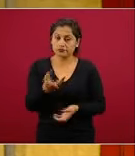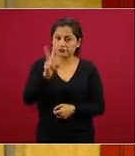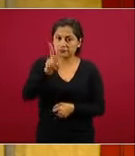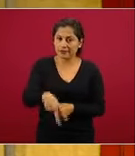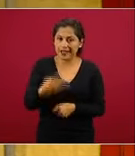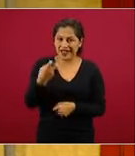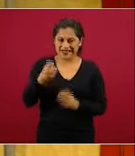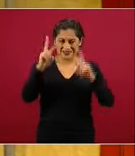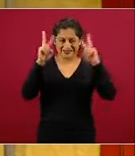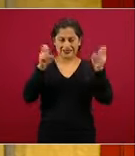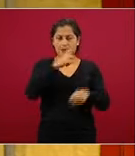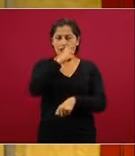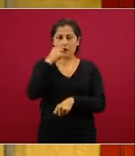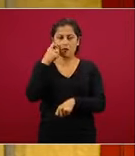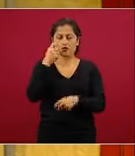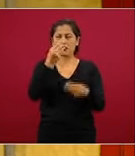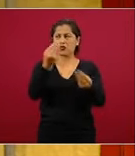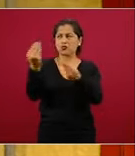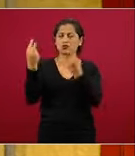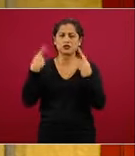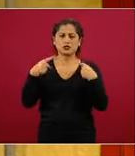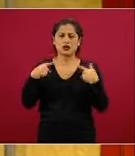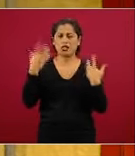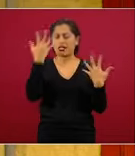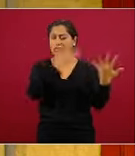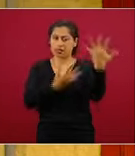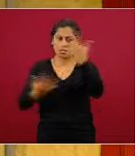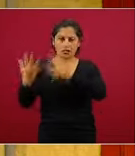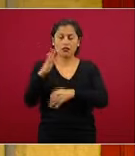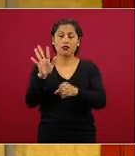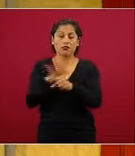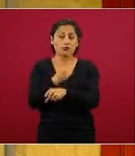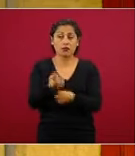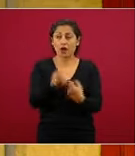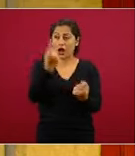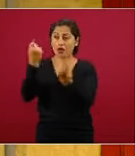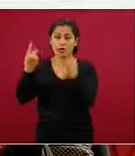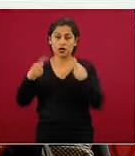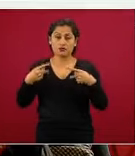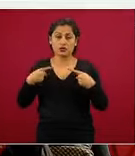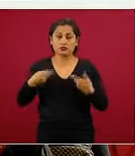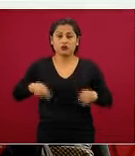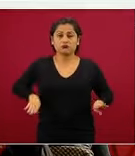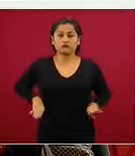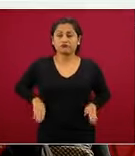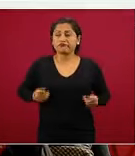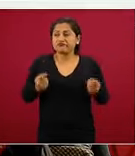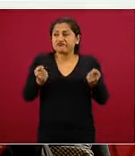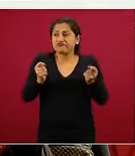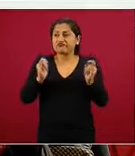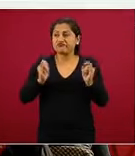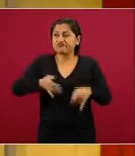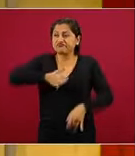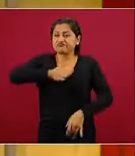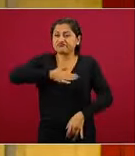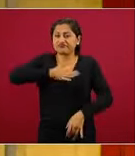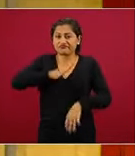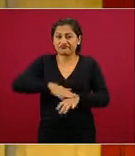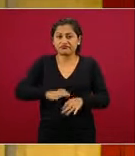confusión porque ciertas mentalidades con una visión individualista han insistido en el tema del cubrebocas desde